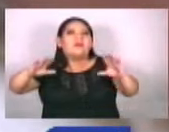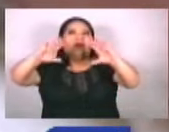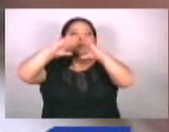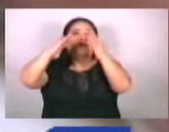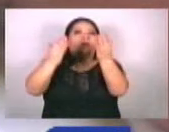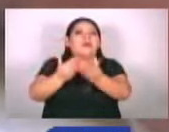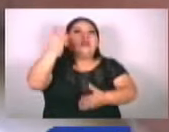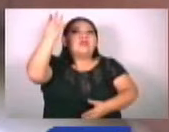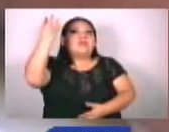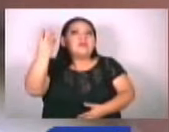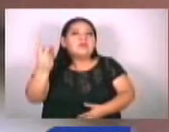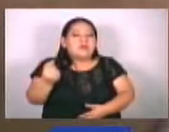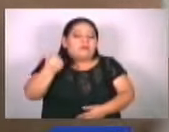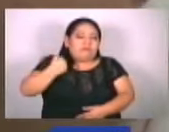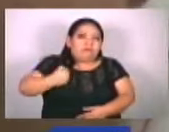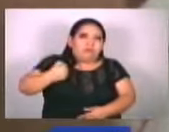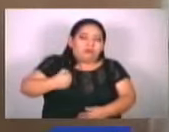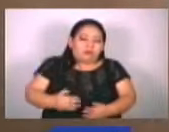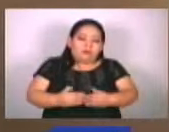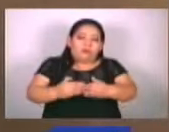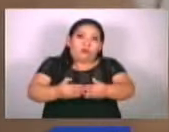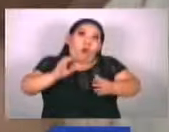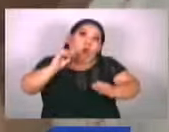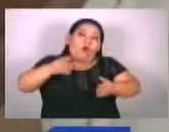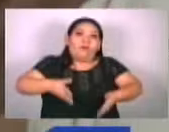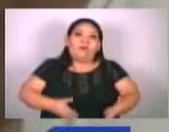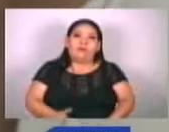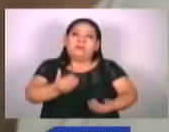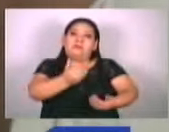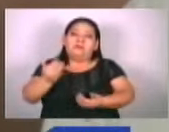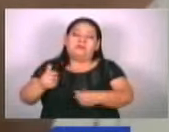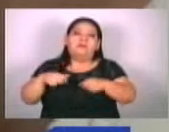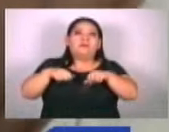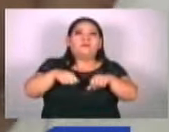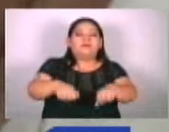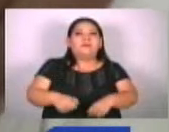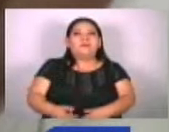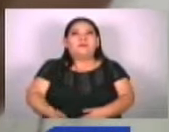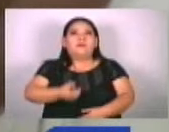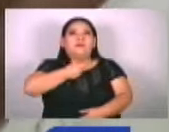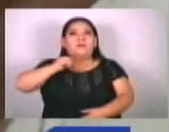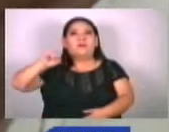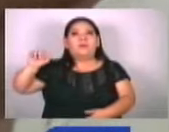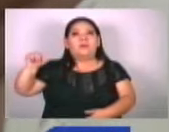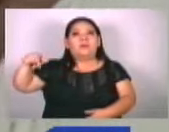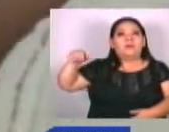Internacional del Duelo Gestacional, Perinatal y Neonatal. Este es un informe de Jacqueline Orellana.